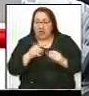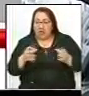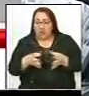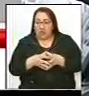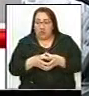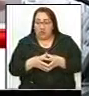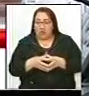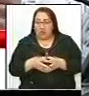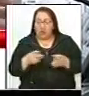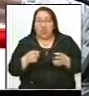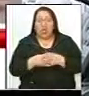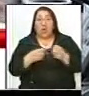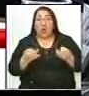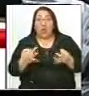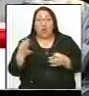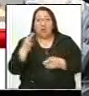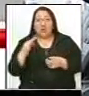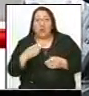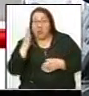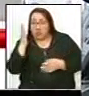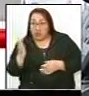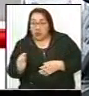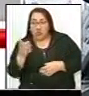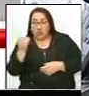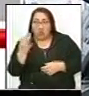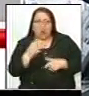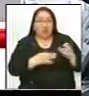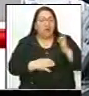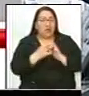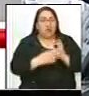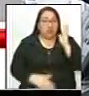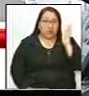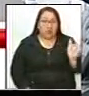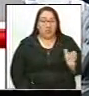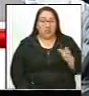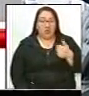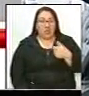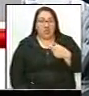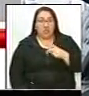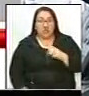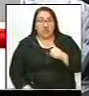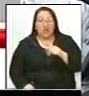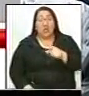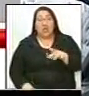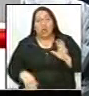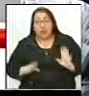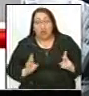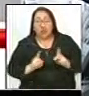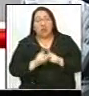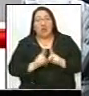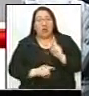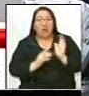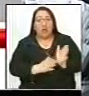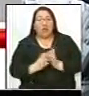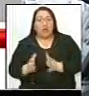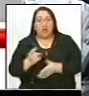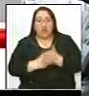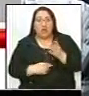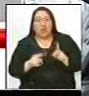se estructura cuánto de partida local, cuánto de financiamiento de la agencia. Y además de eso, hay algunas pautas que